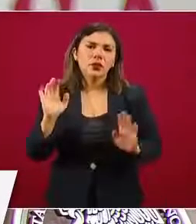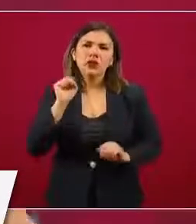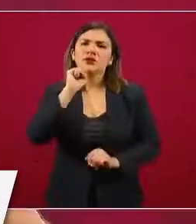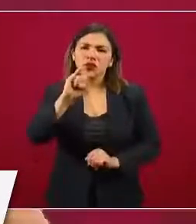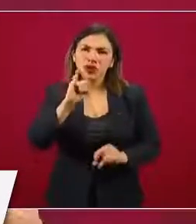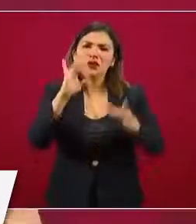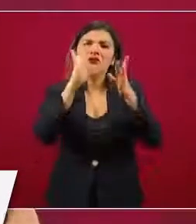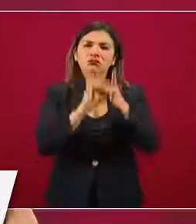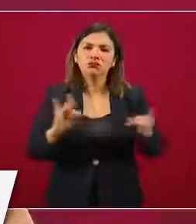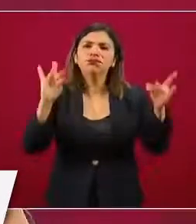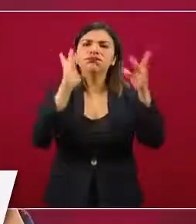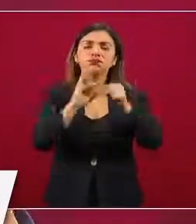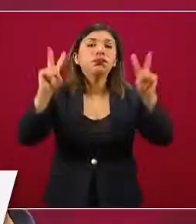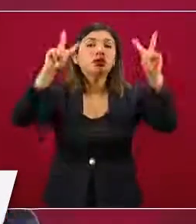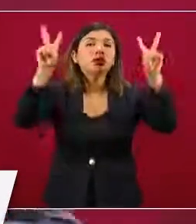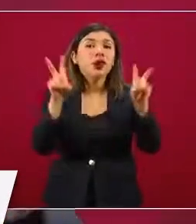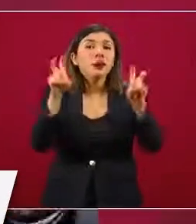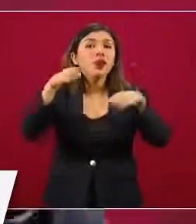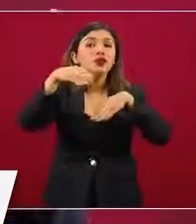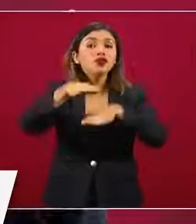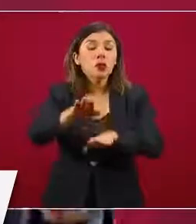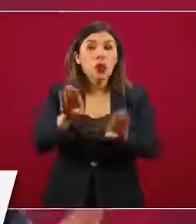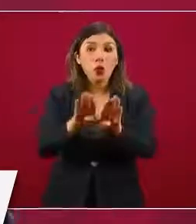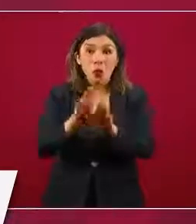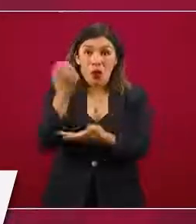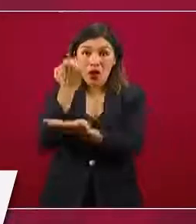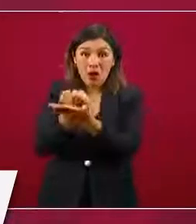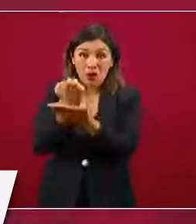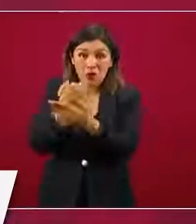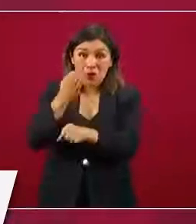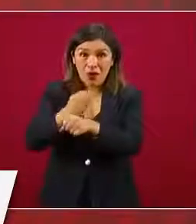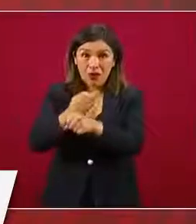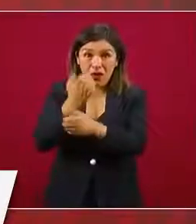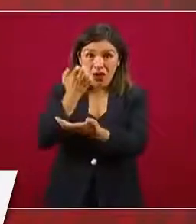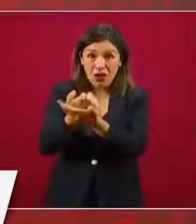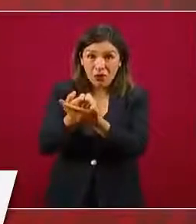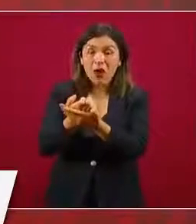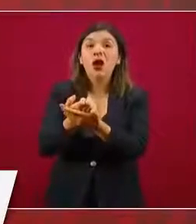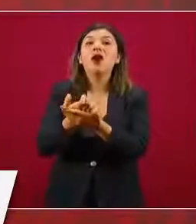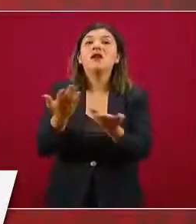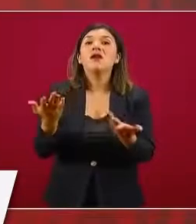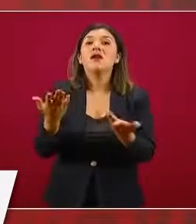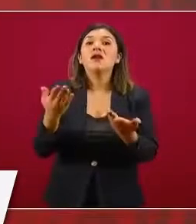hablar sobre los temas, esto de la economía moral.